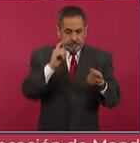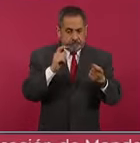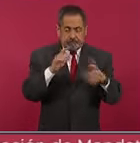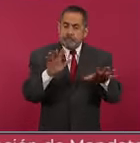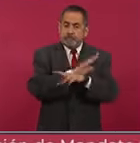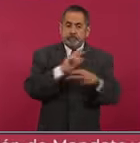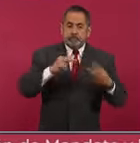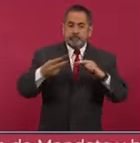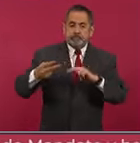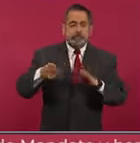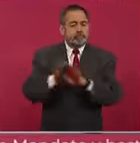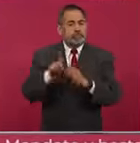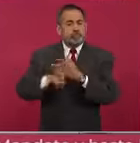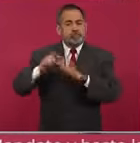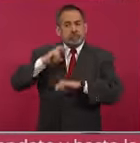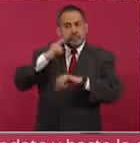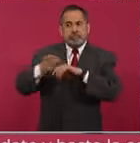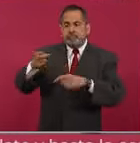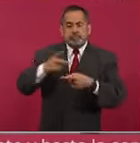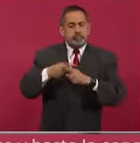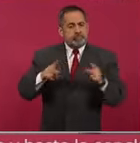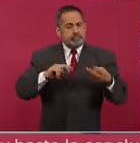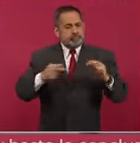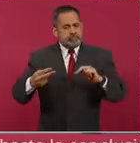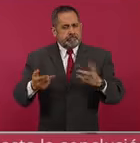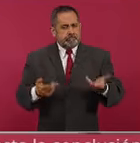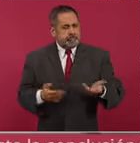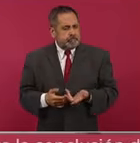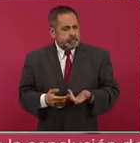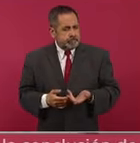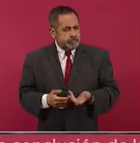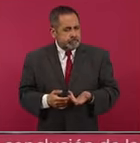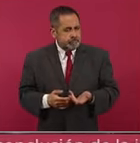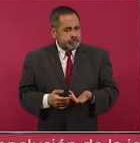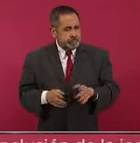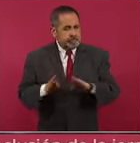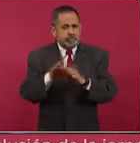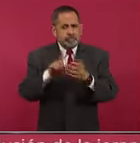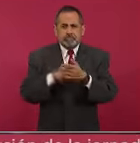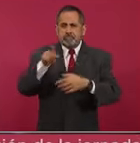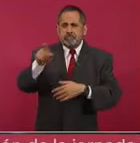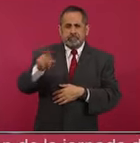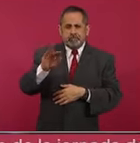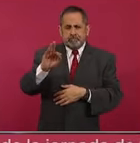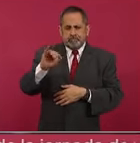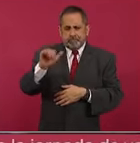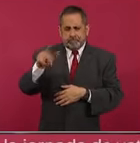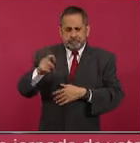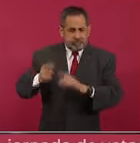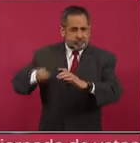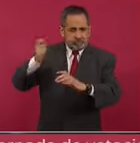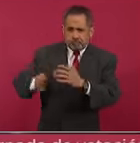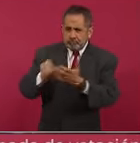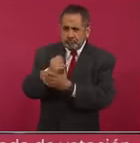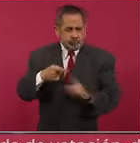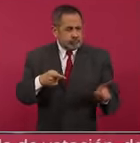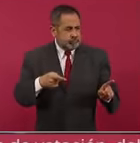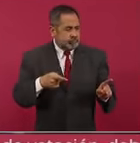con el fiscal al frente de la dependencia. La pregunta es, ¿en qué posición queda el fiscal tras el fallo? O sea, ¿cree usted que puede seguir y debe seguir al